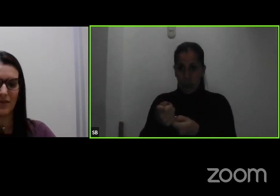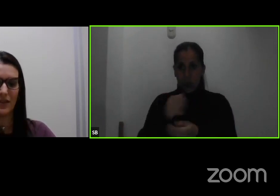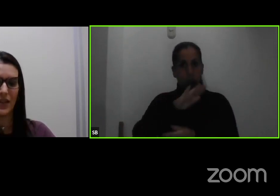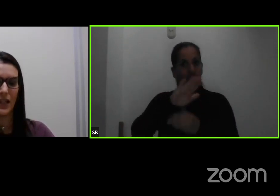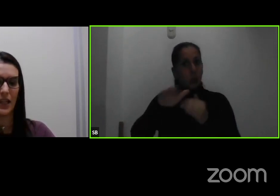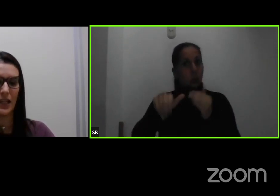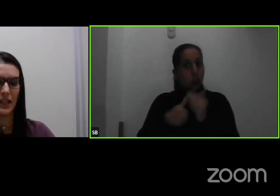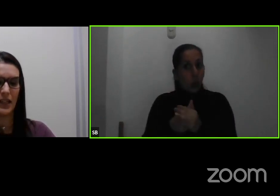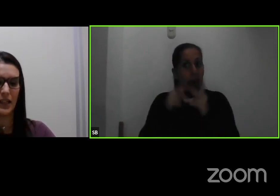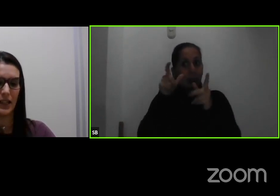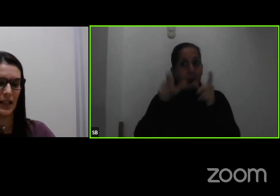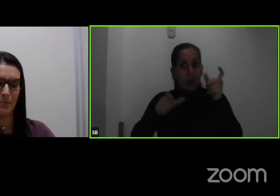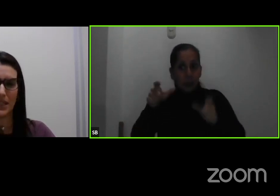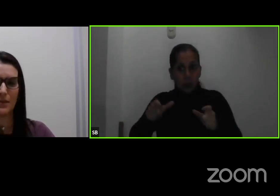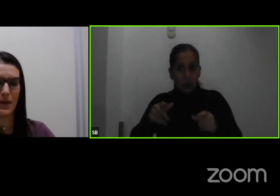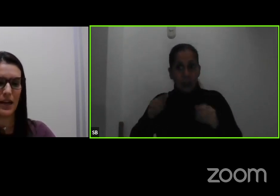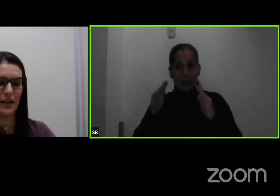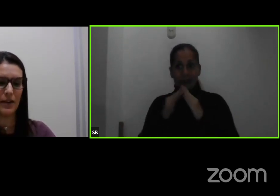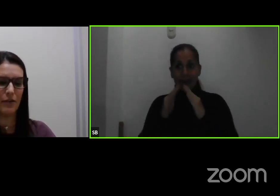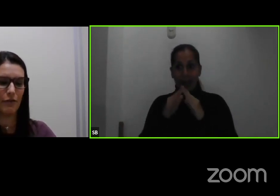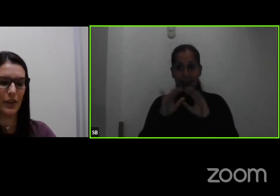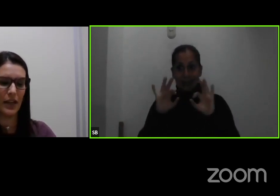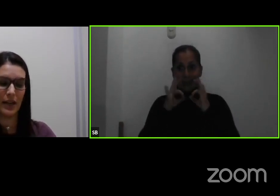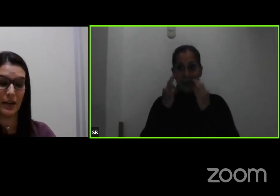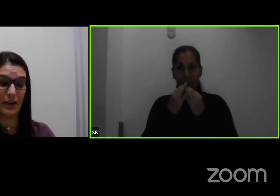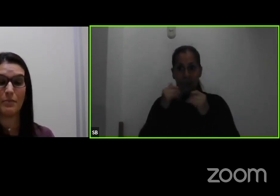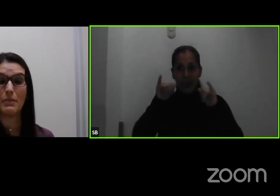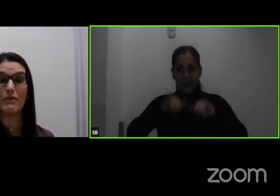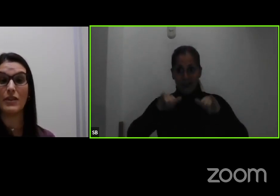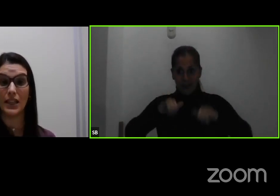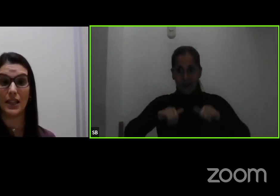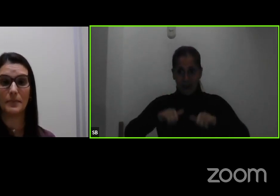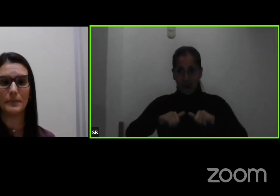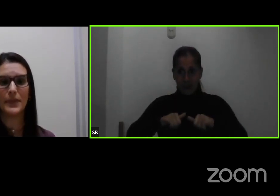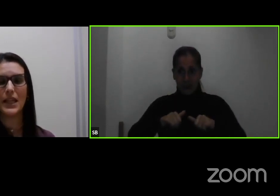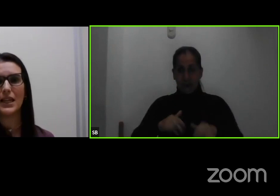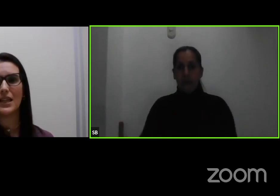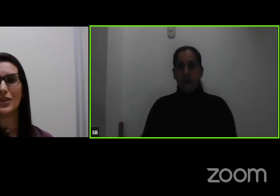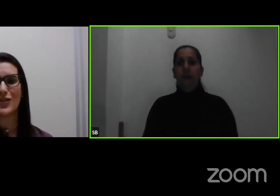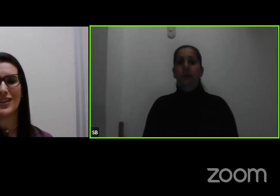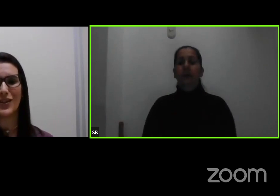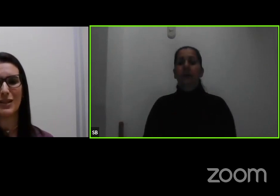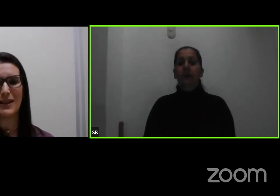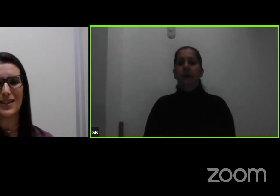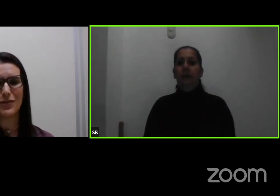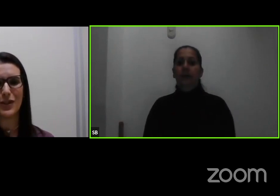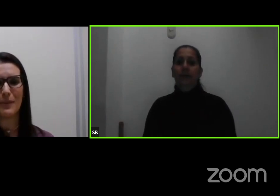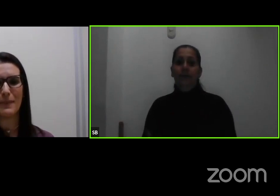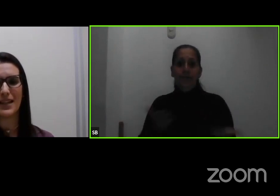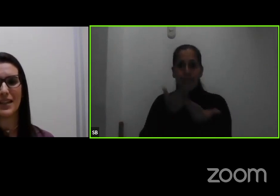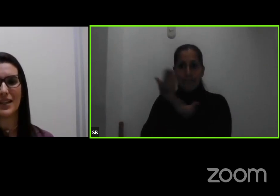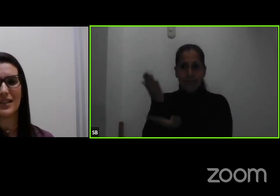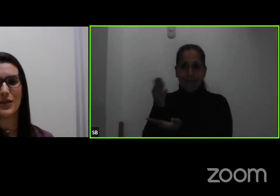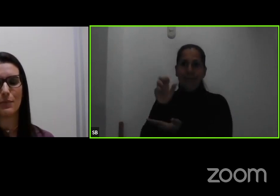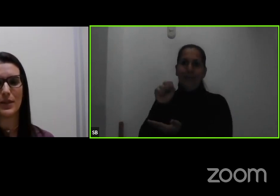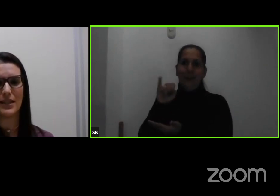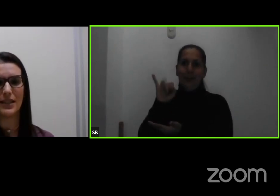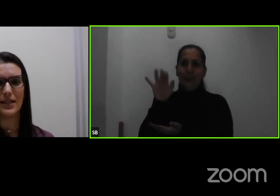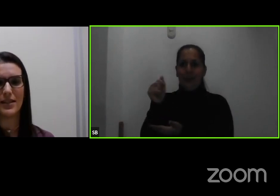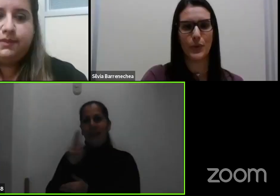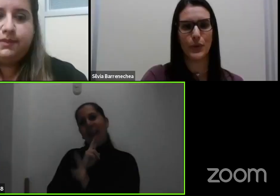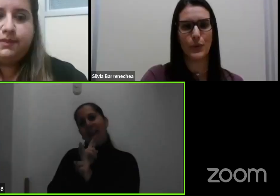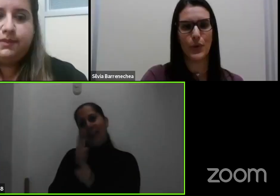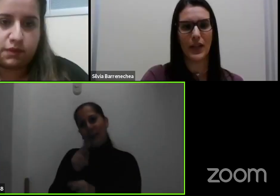personas que viven en la misma en la misma vivienda entonces le doy el pase a Sofía para las